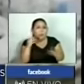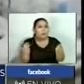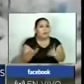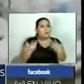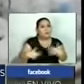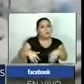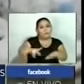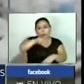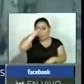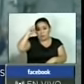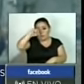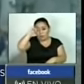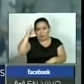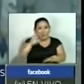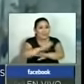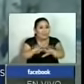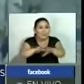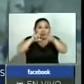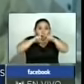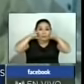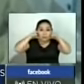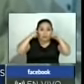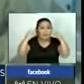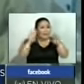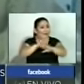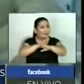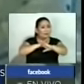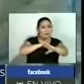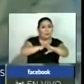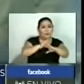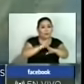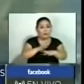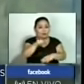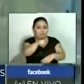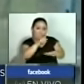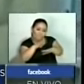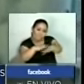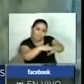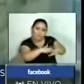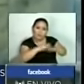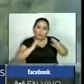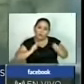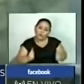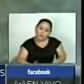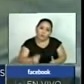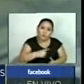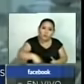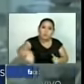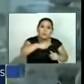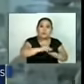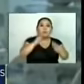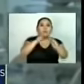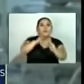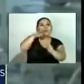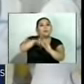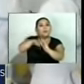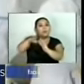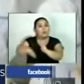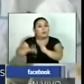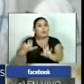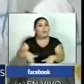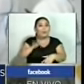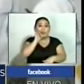sus actividades sin mascarillas, sin protección, y desde el gobierno se pide a la ciudadanía que por favor se queden en sus casas, puesto que